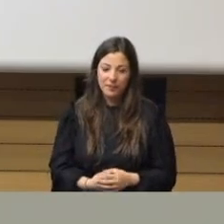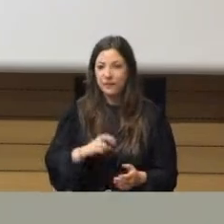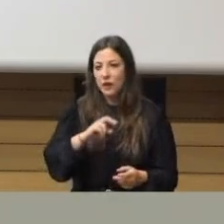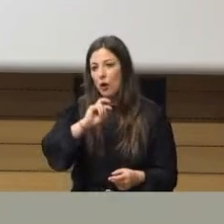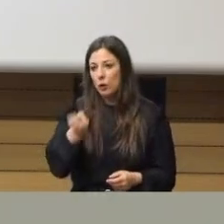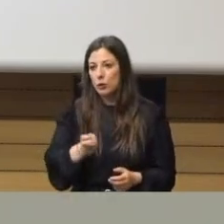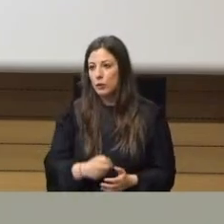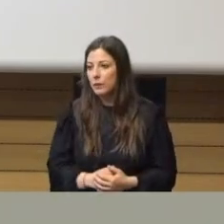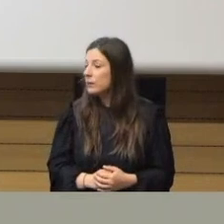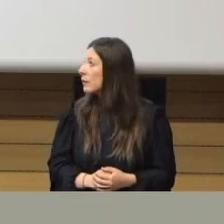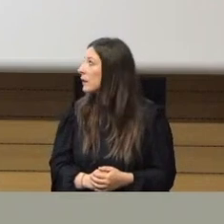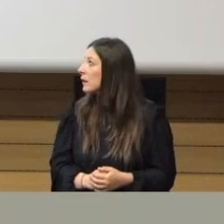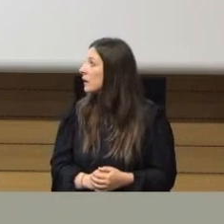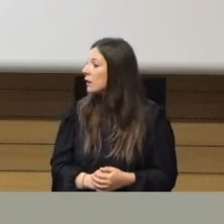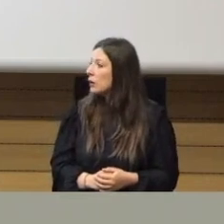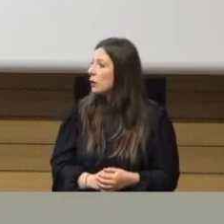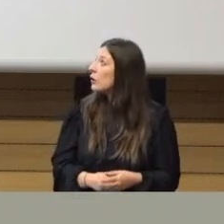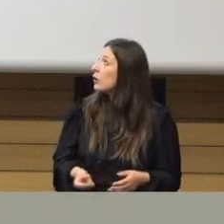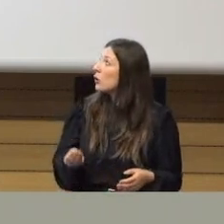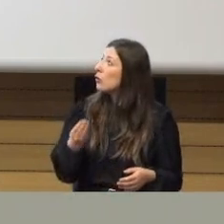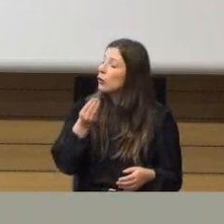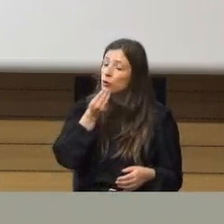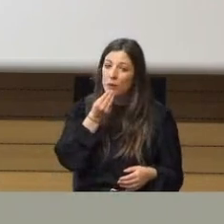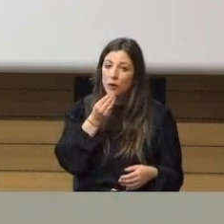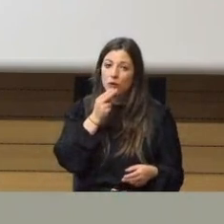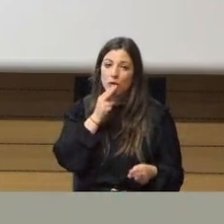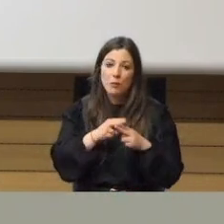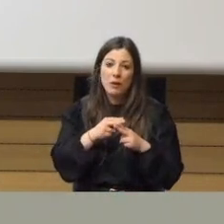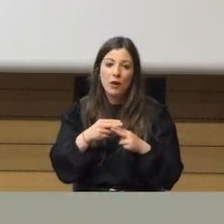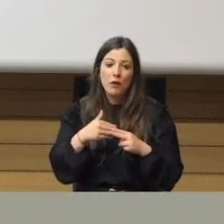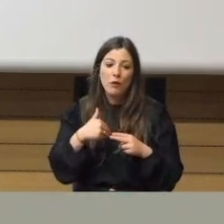otro consumidor que lo hemos llamado funcional.